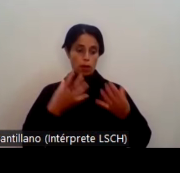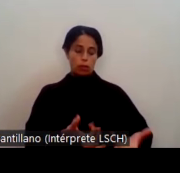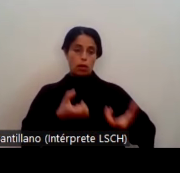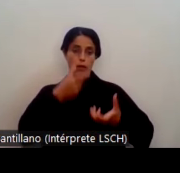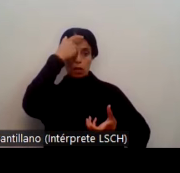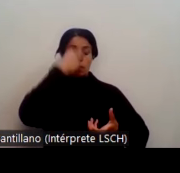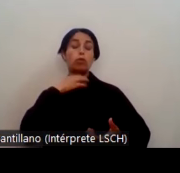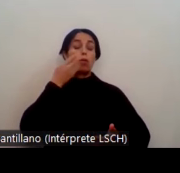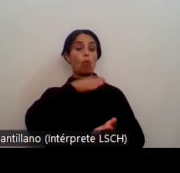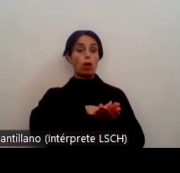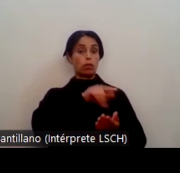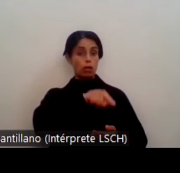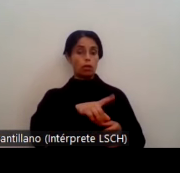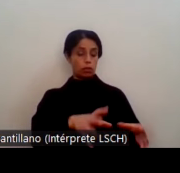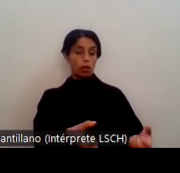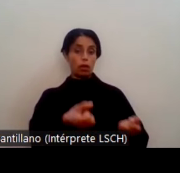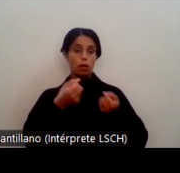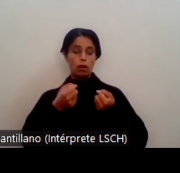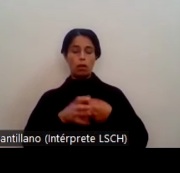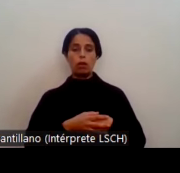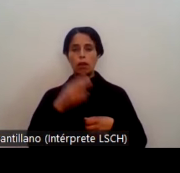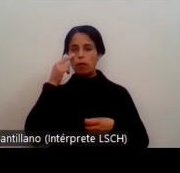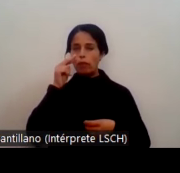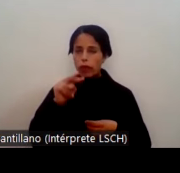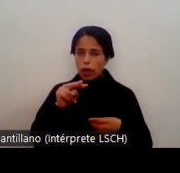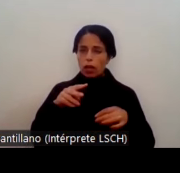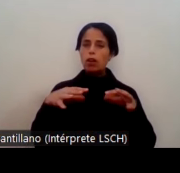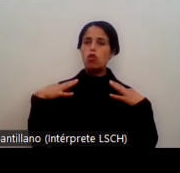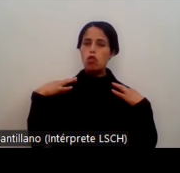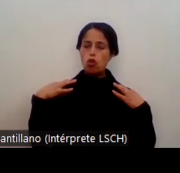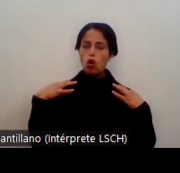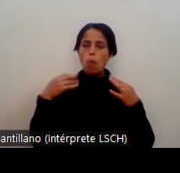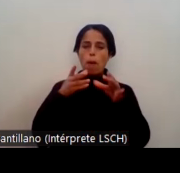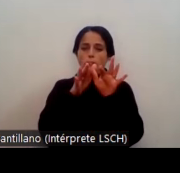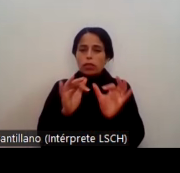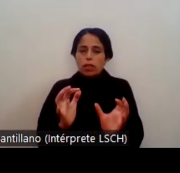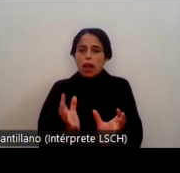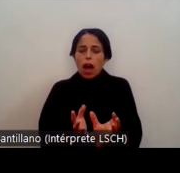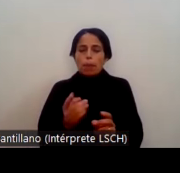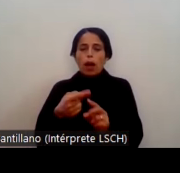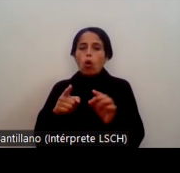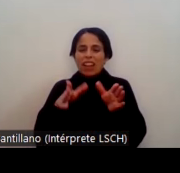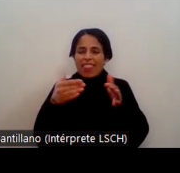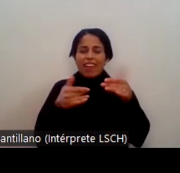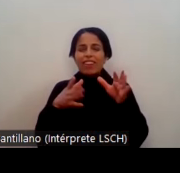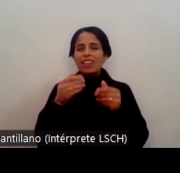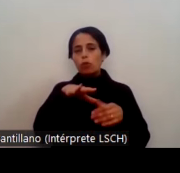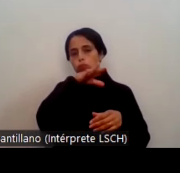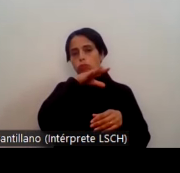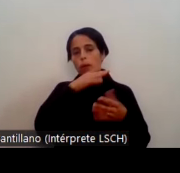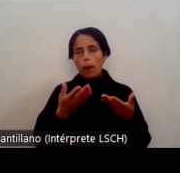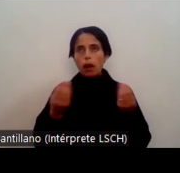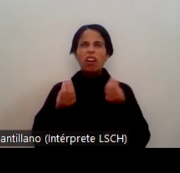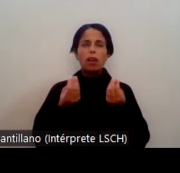El material que vamos a ver, textil, cerámico, de tabletas o de otros elementos del equipo